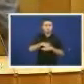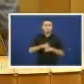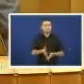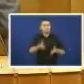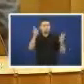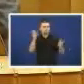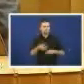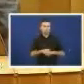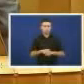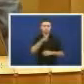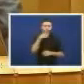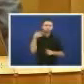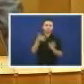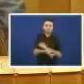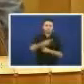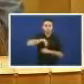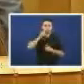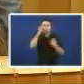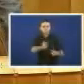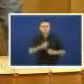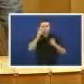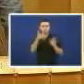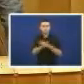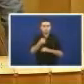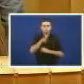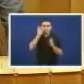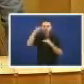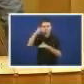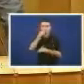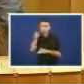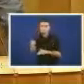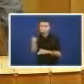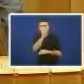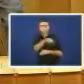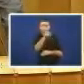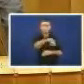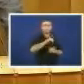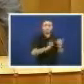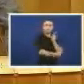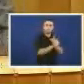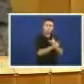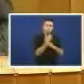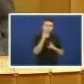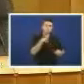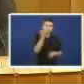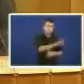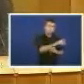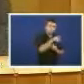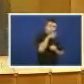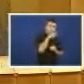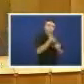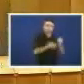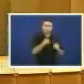sempre intento prestar atención tamén o que di a oposición sobre todo cando fala cando lle toca. Ainda